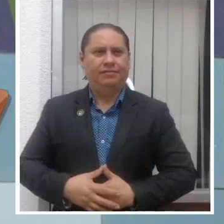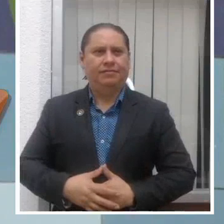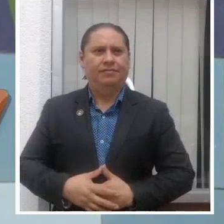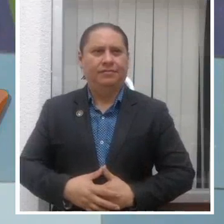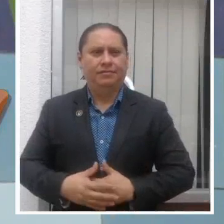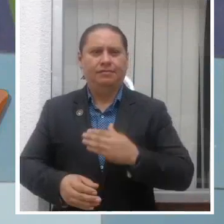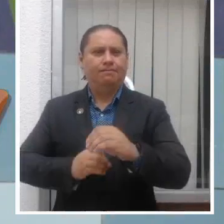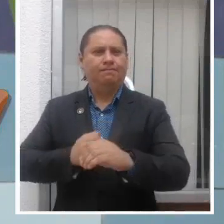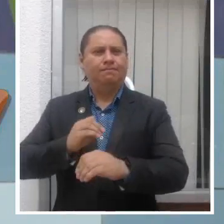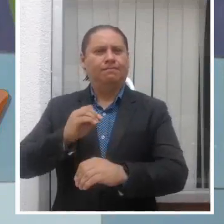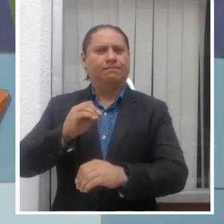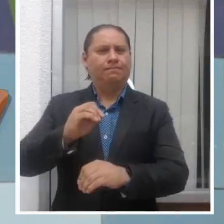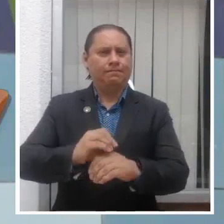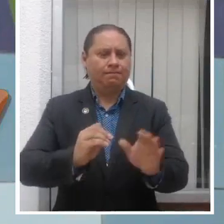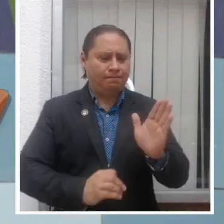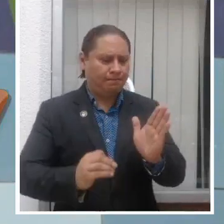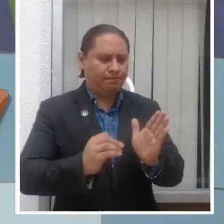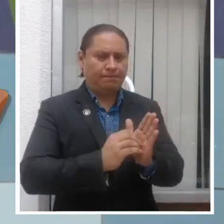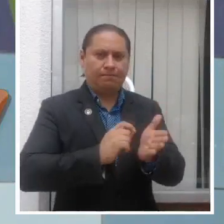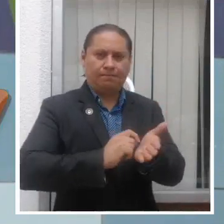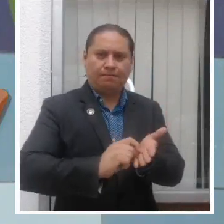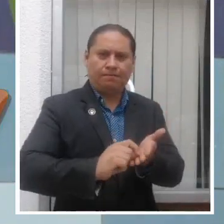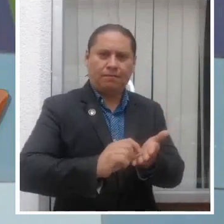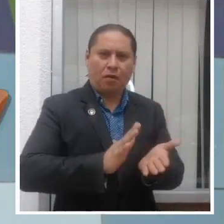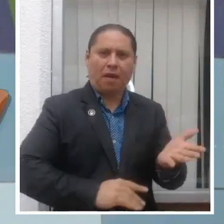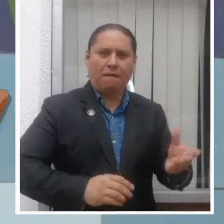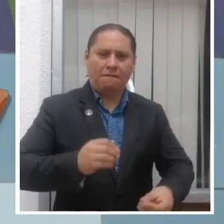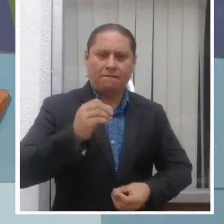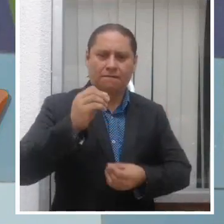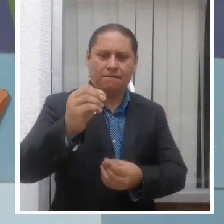y poner y plasmar en un papel.